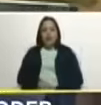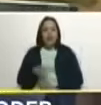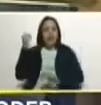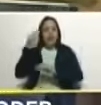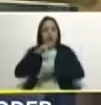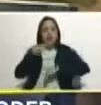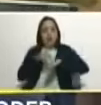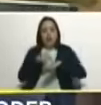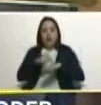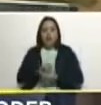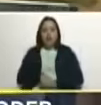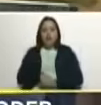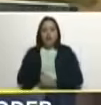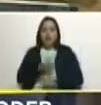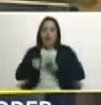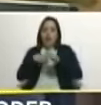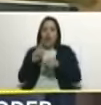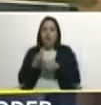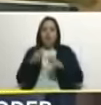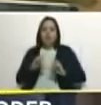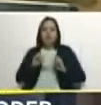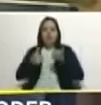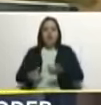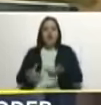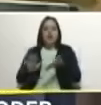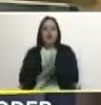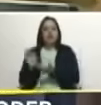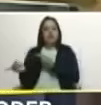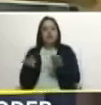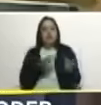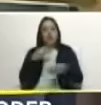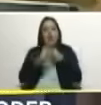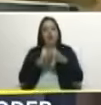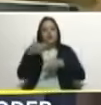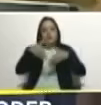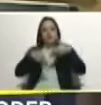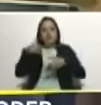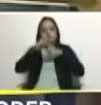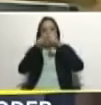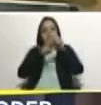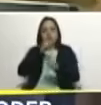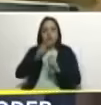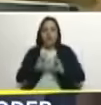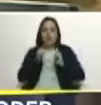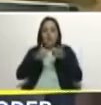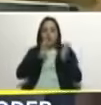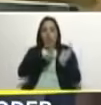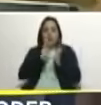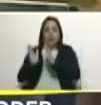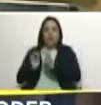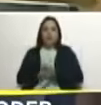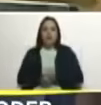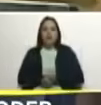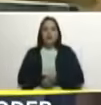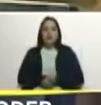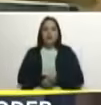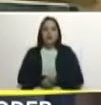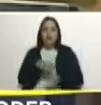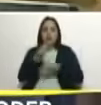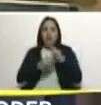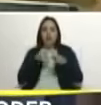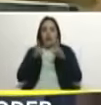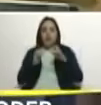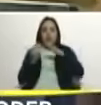activar la convocatoria de un referendo consultivo, se dio a la tarea de la organización del referendo consultivo, que sentó las nuevas